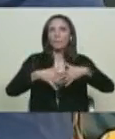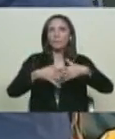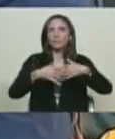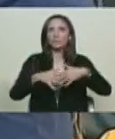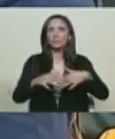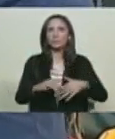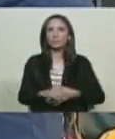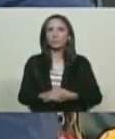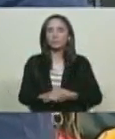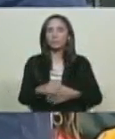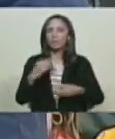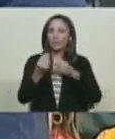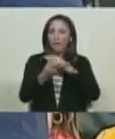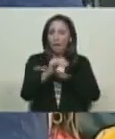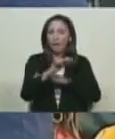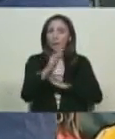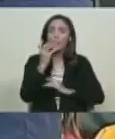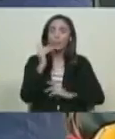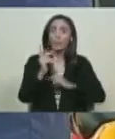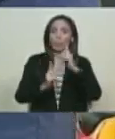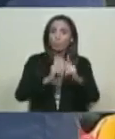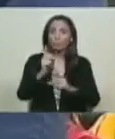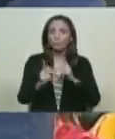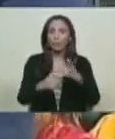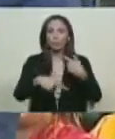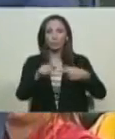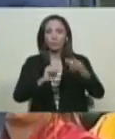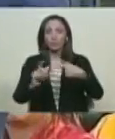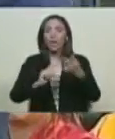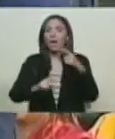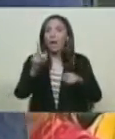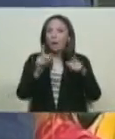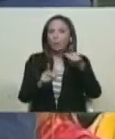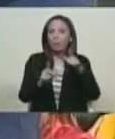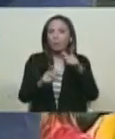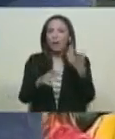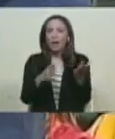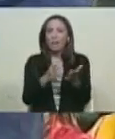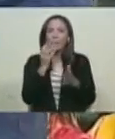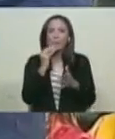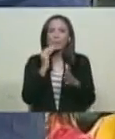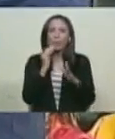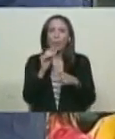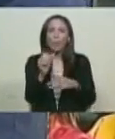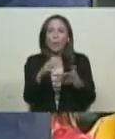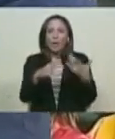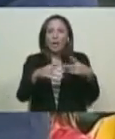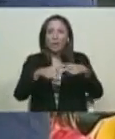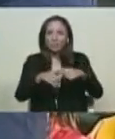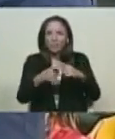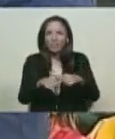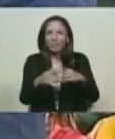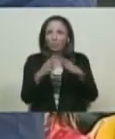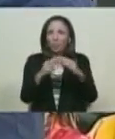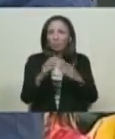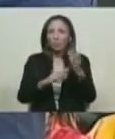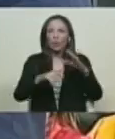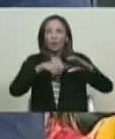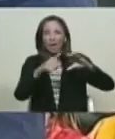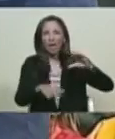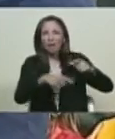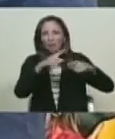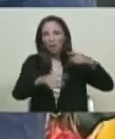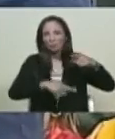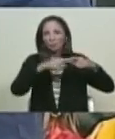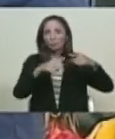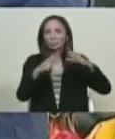aparezcan los productos que los hambriadores del pueblo, esa burguesía, ese imperialismo, nos